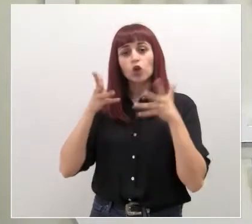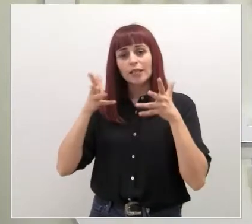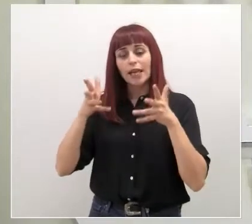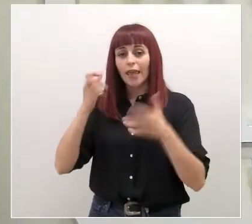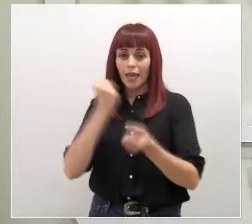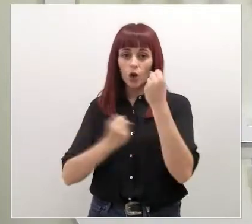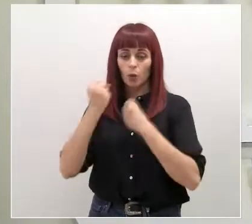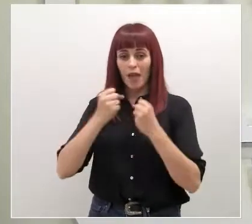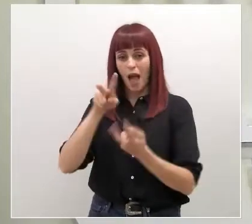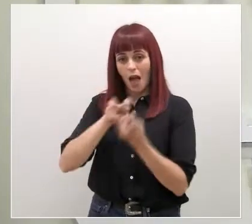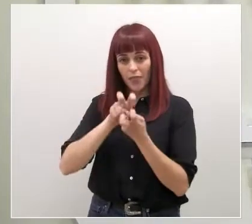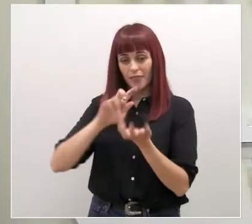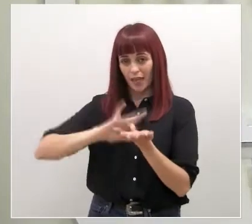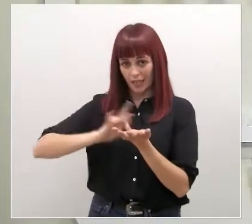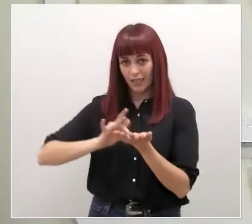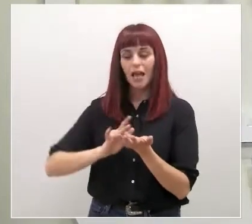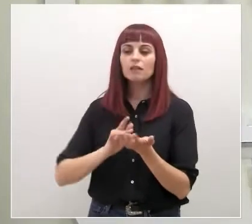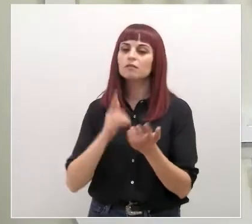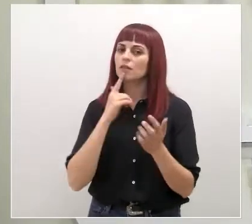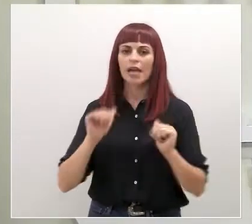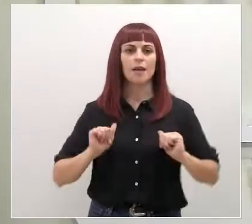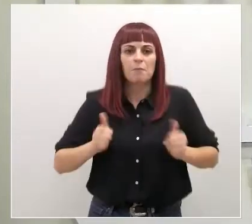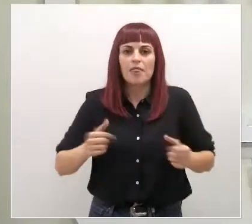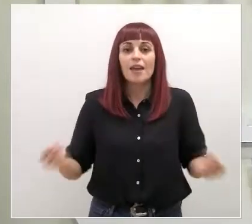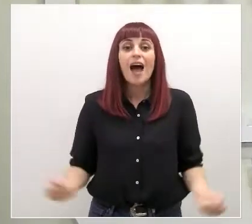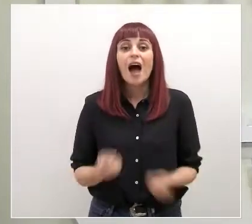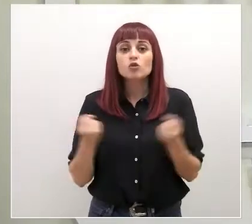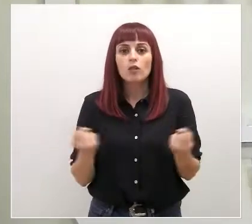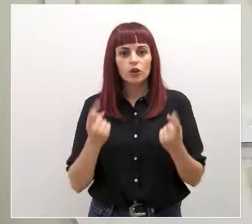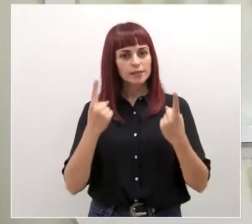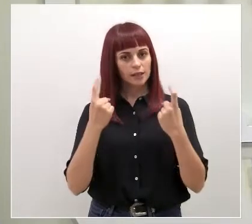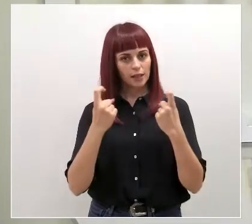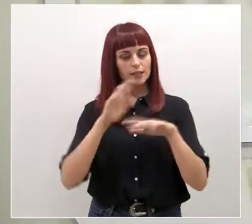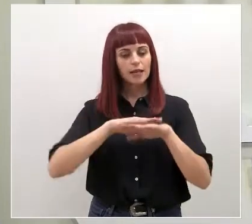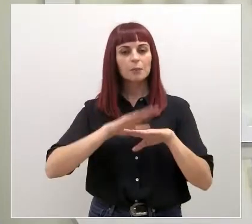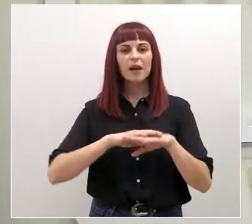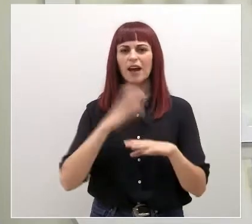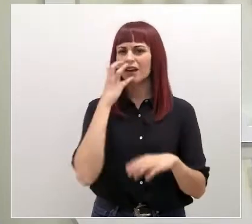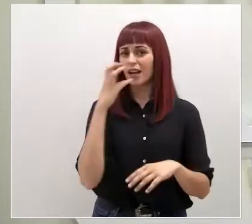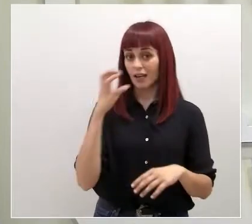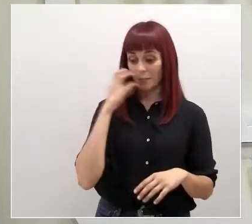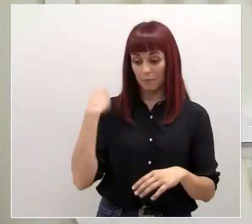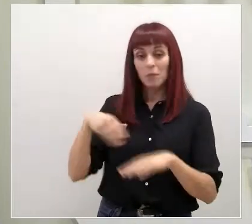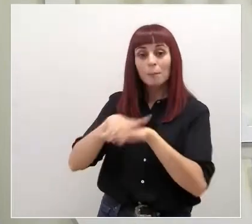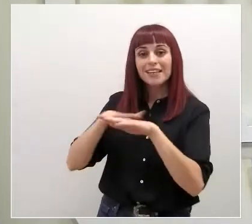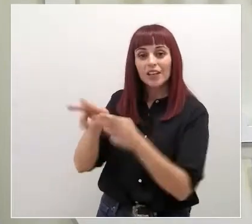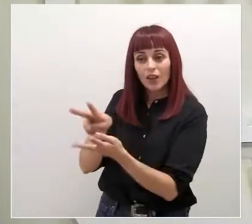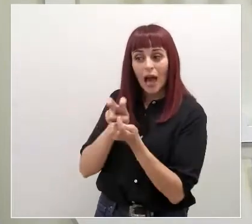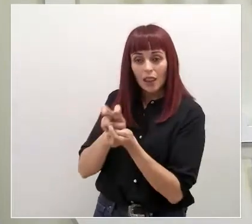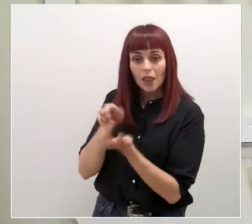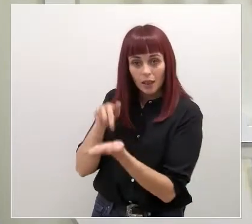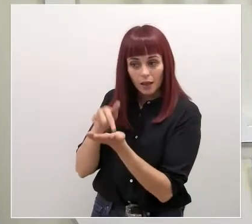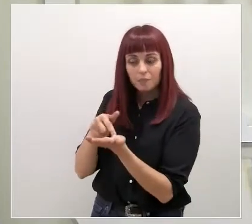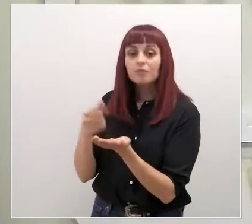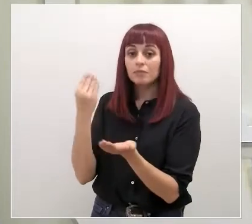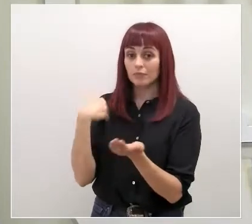Administración Digital, iniciar las actuaciones pertinentes para reclamar al Ministerio de Hacienda el